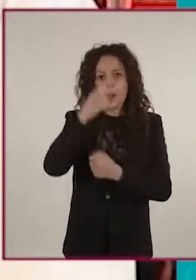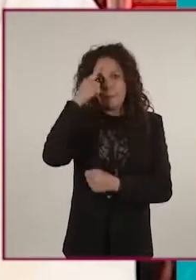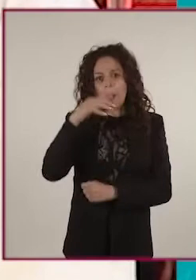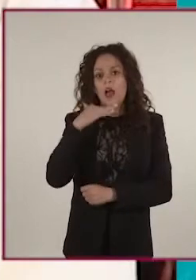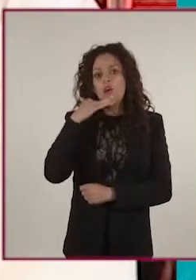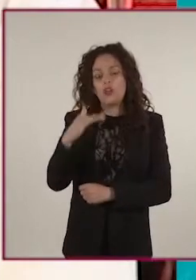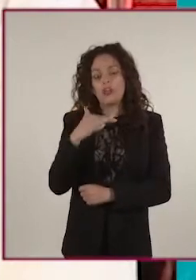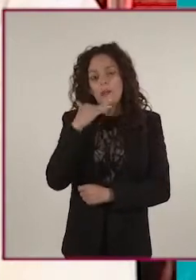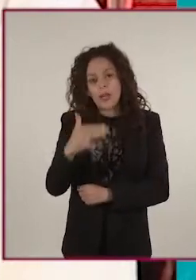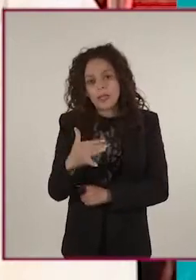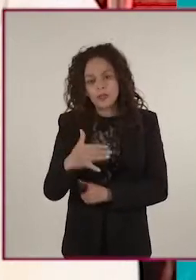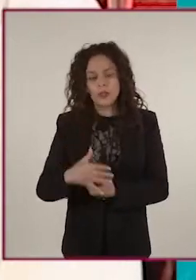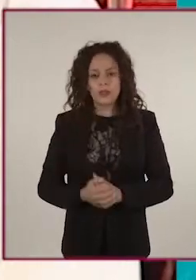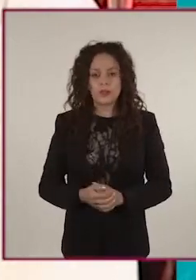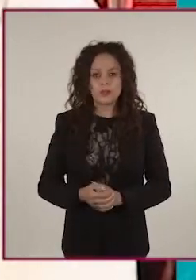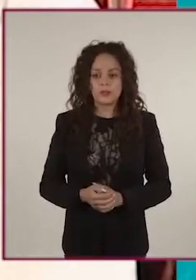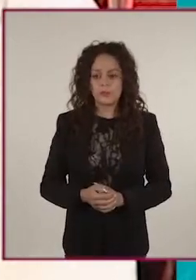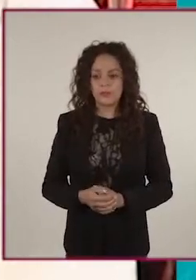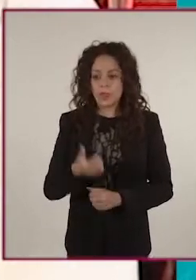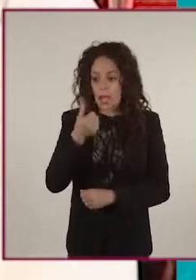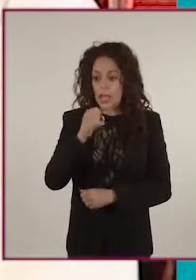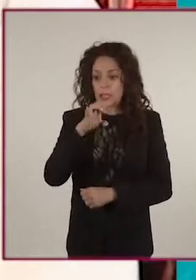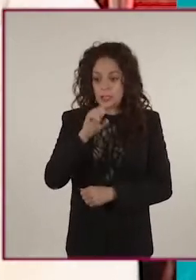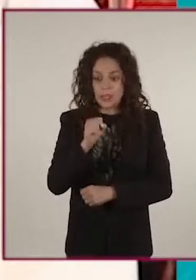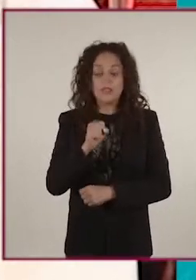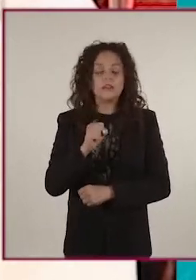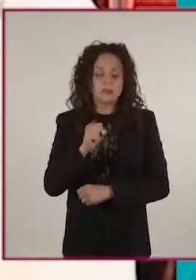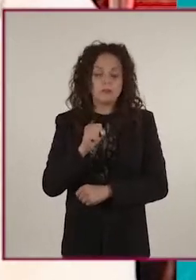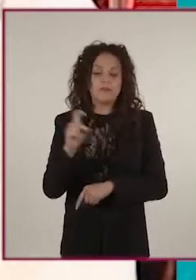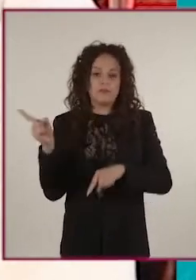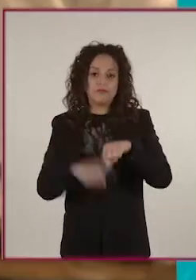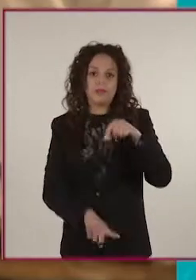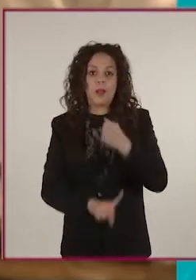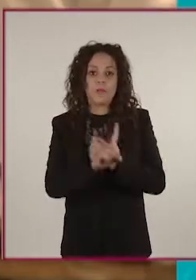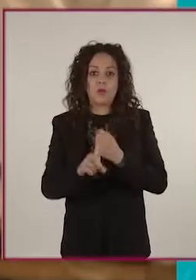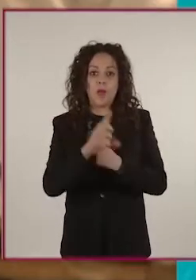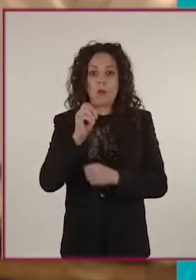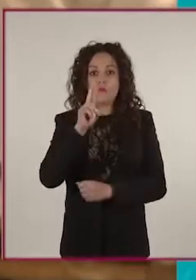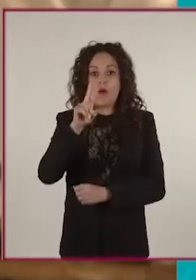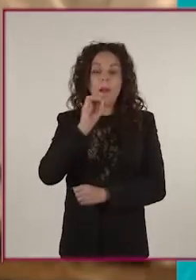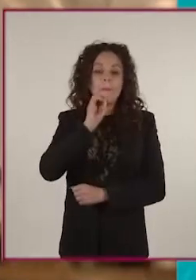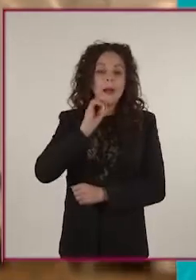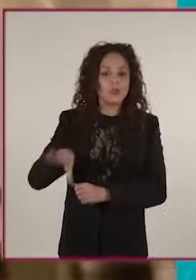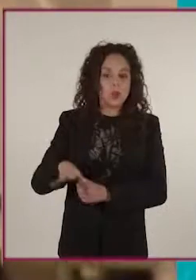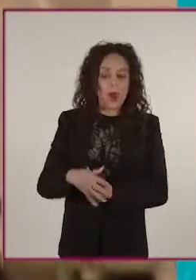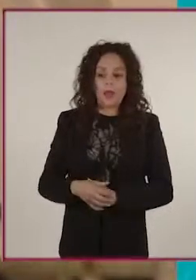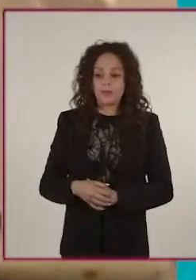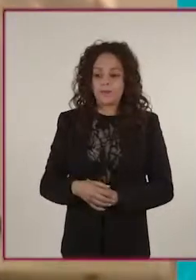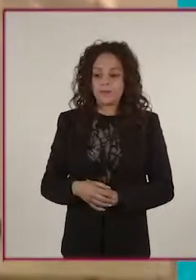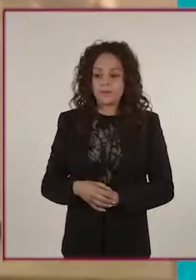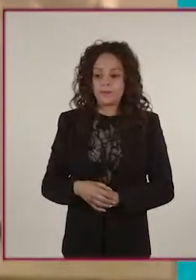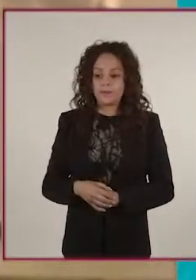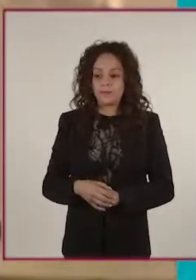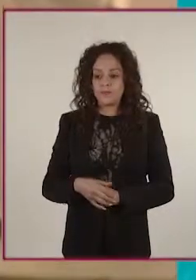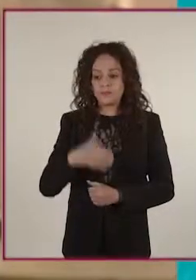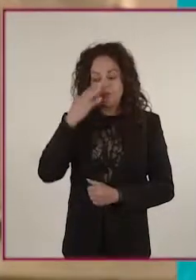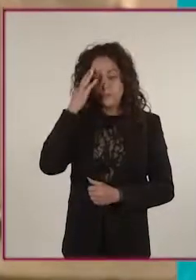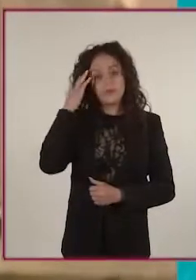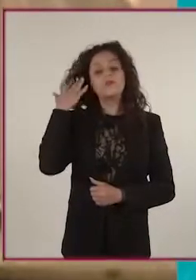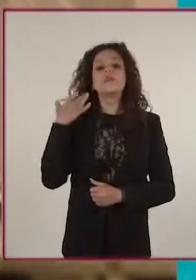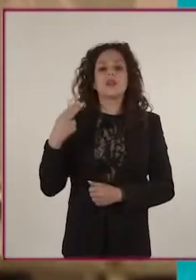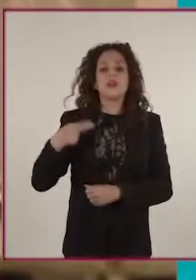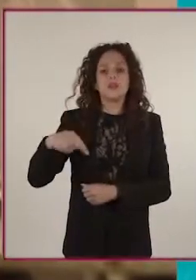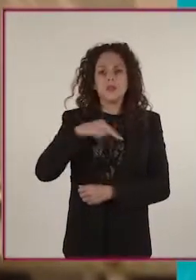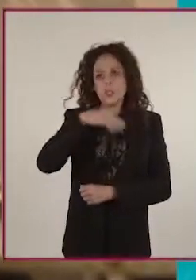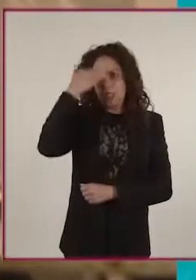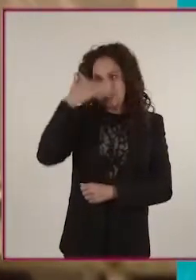contaminación, ¿no? Ese es como combatimos el problema de la basura, ¿no? Nos enteramos que están haciendo están llevando a